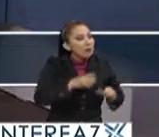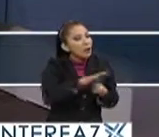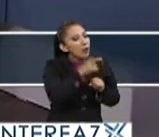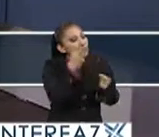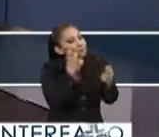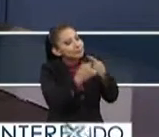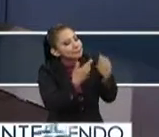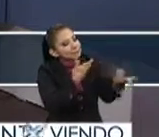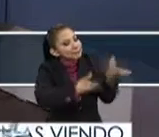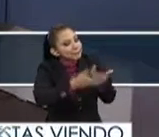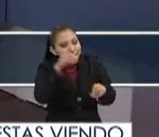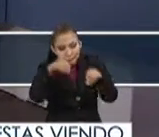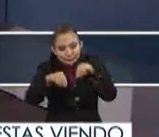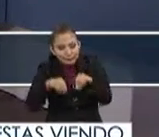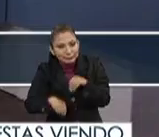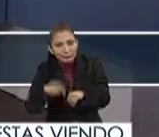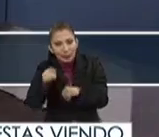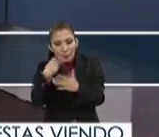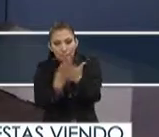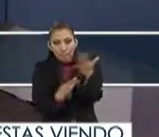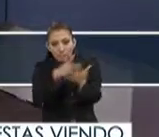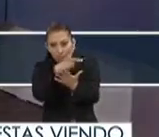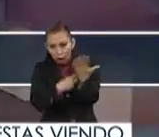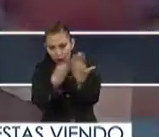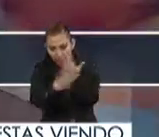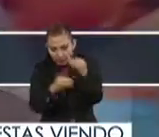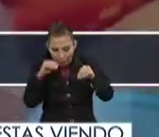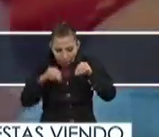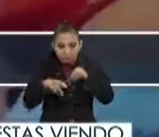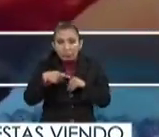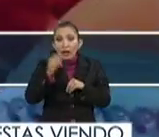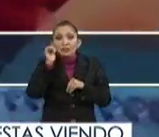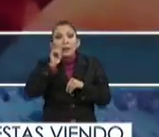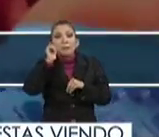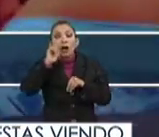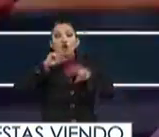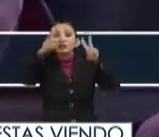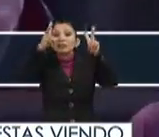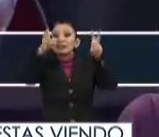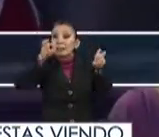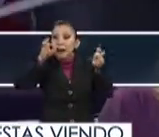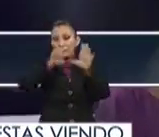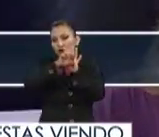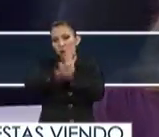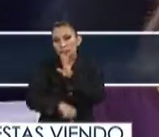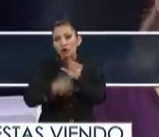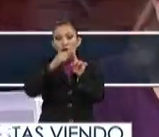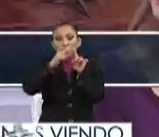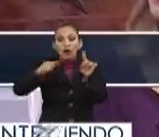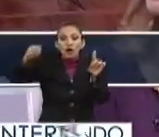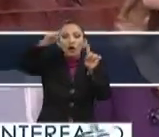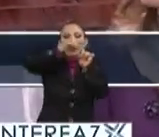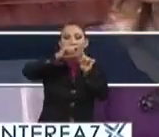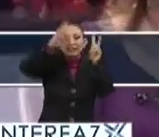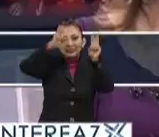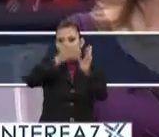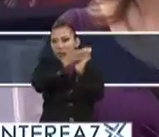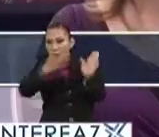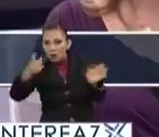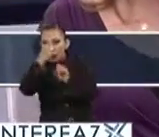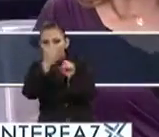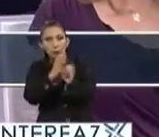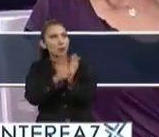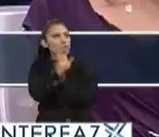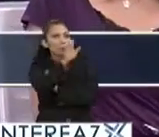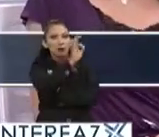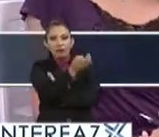vamos conformando de esta manera la programación, pero siempre con una temática. Digamos, tenemos ciclos temáticos a lo largo de todo el año. Por ejemplo,